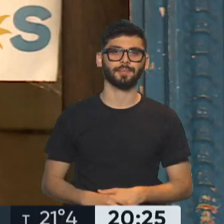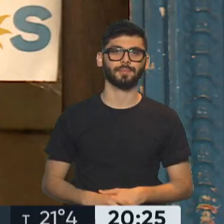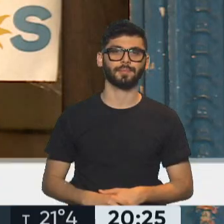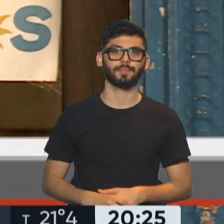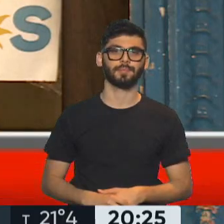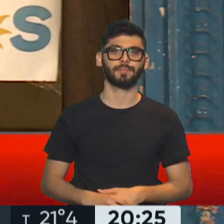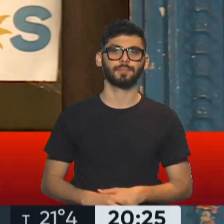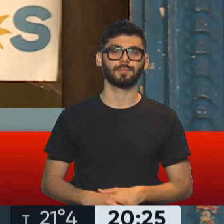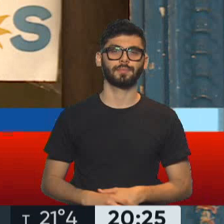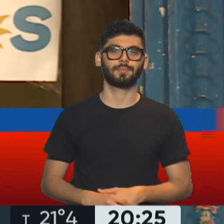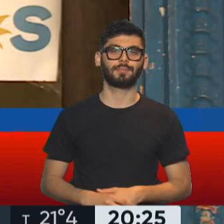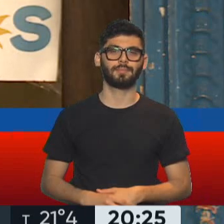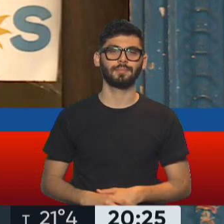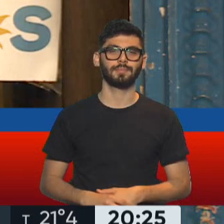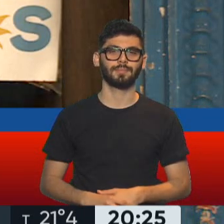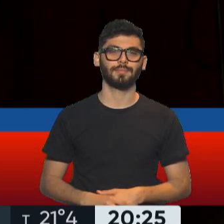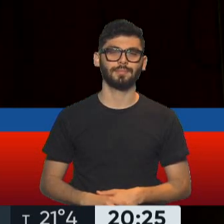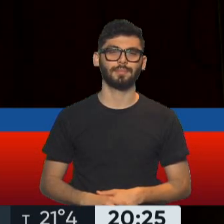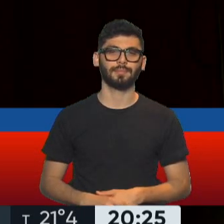Ay, gracias, perdón.